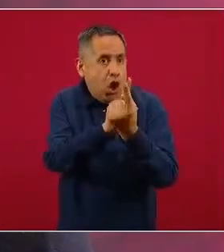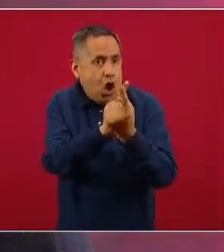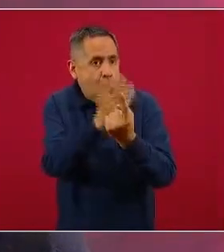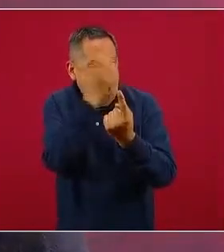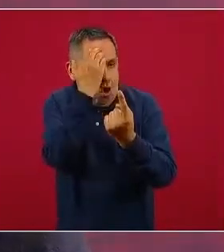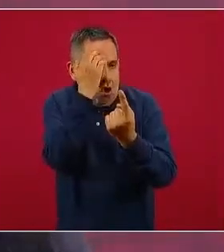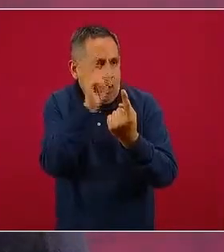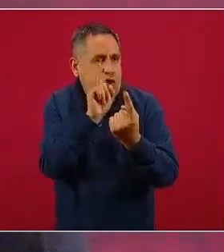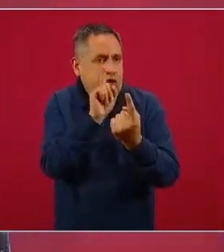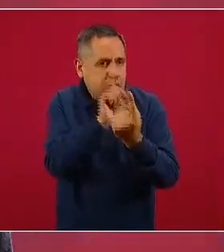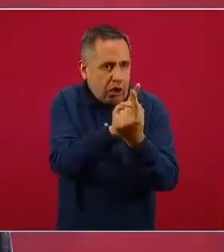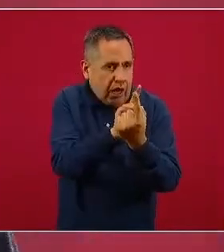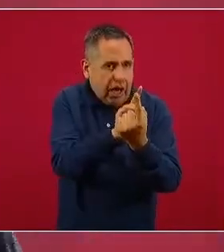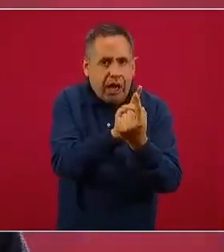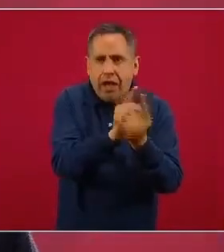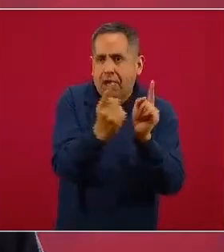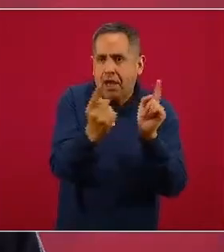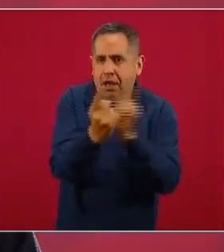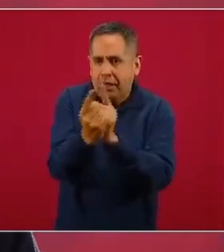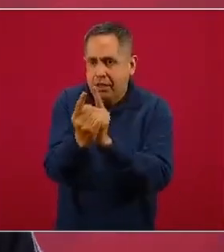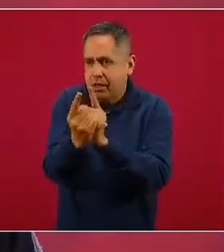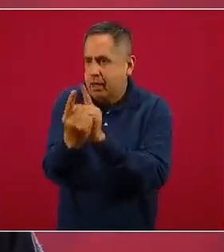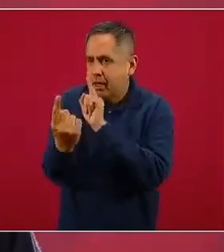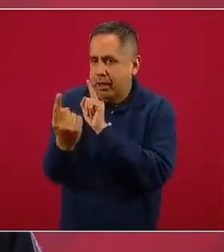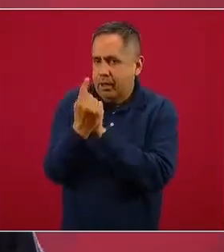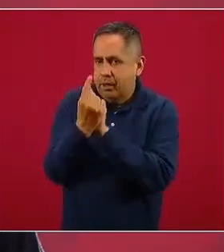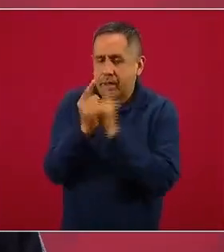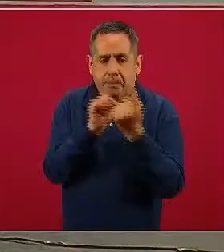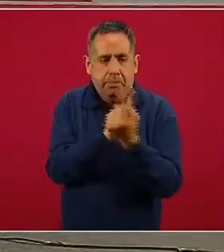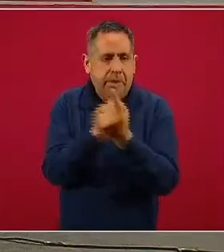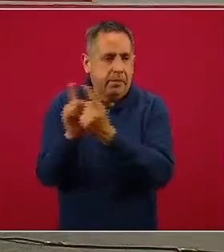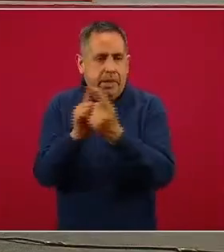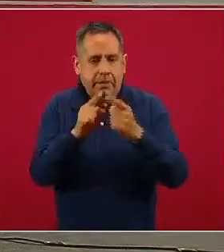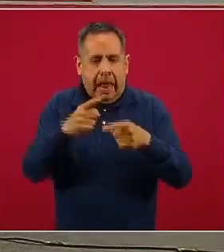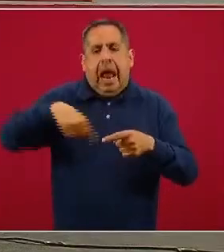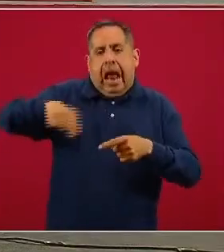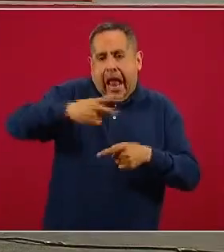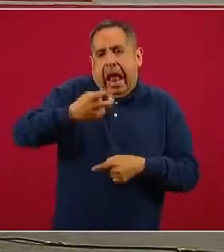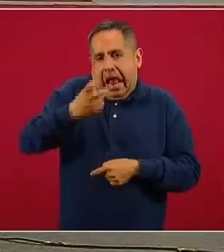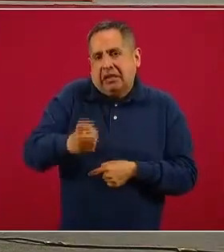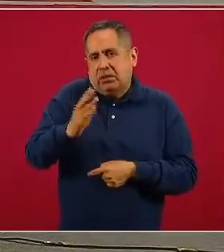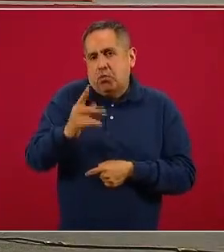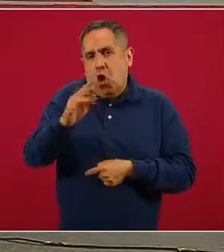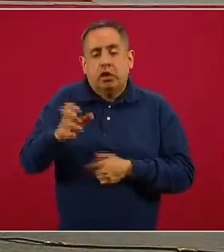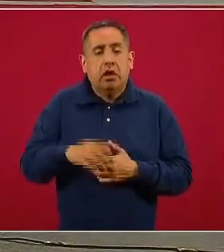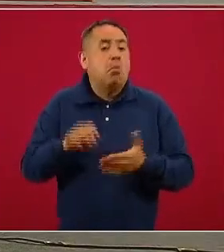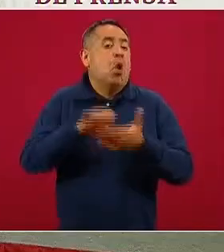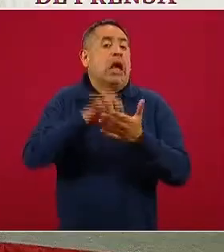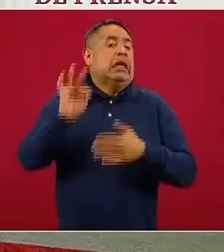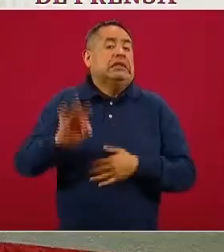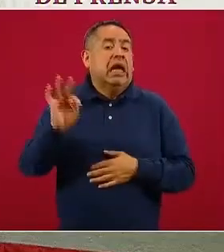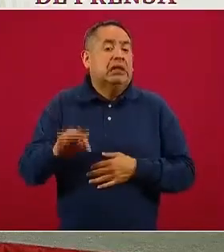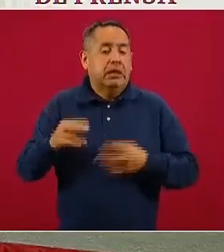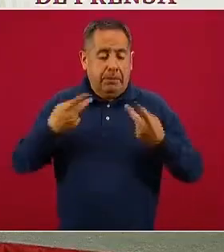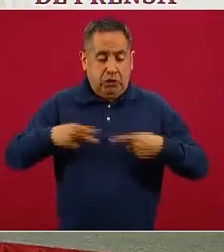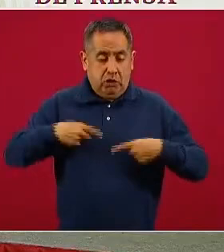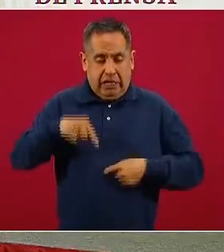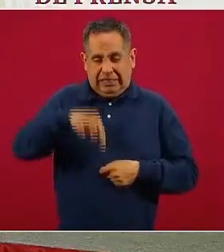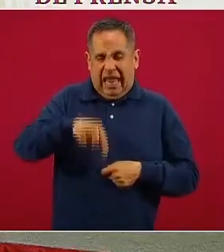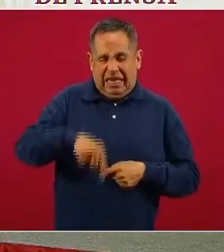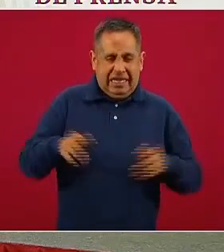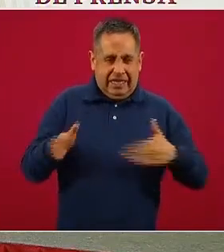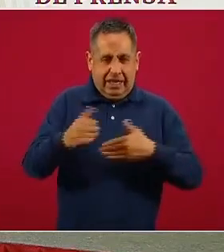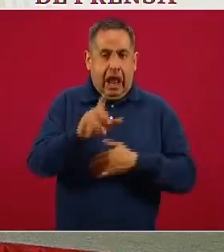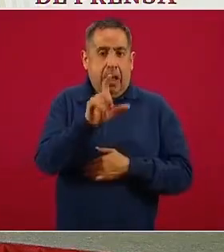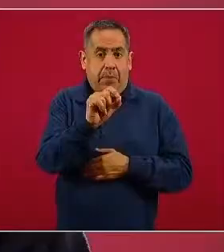lo tanto pudieron contagiarse, porque yo puedo tener 20 personas enfermas en una cuadra, pero cada una de esas 20